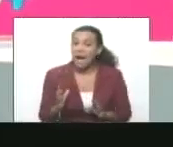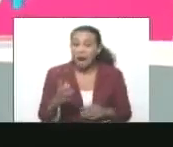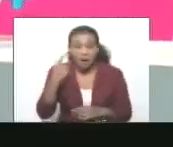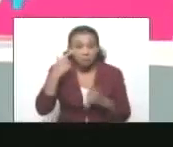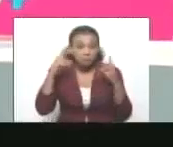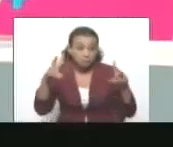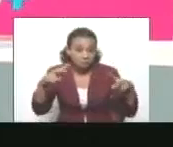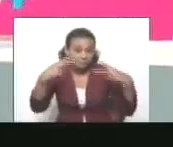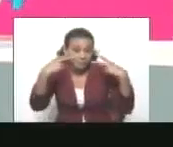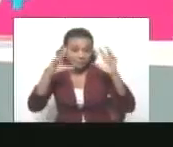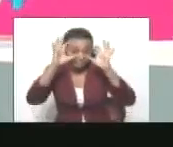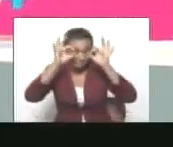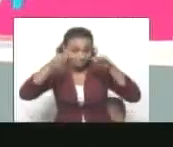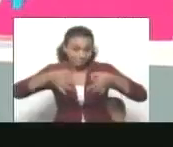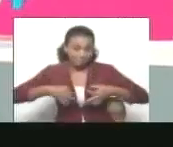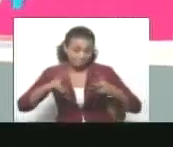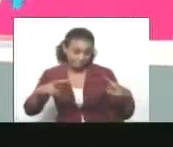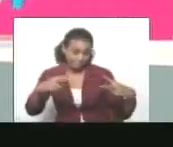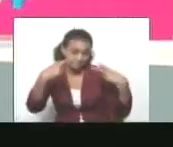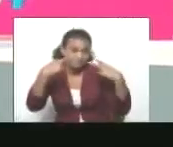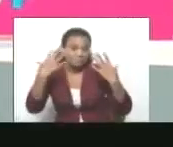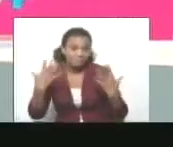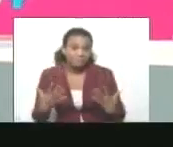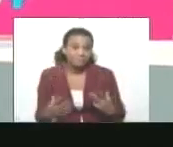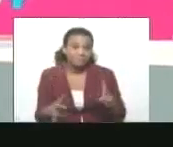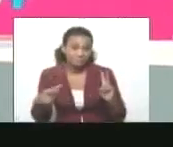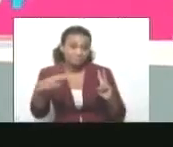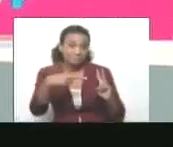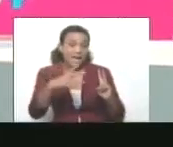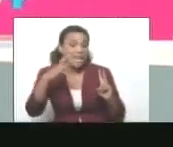ojos, que vea bien.